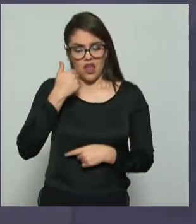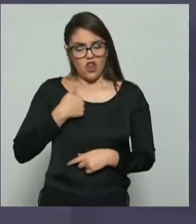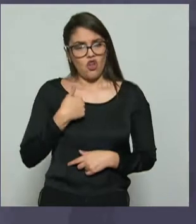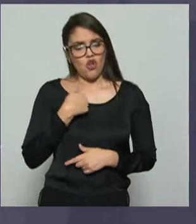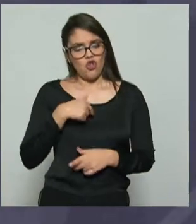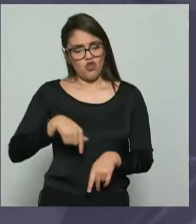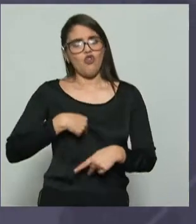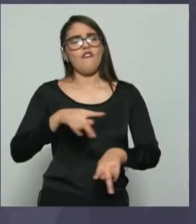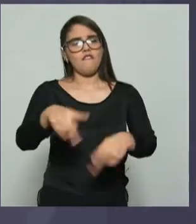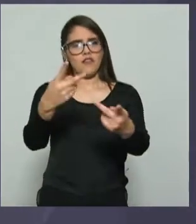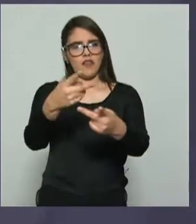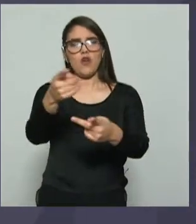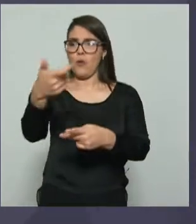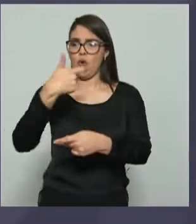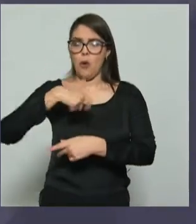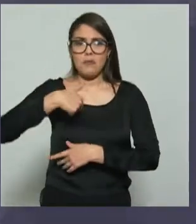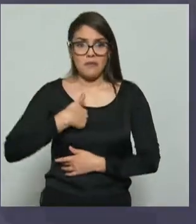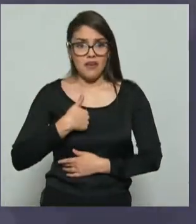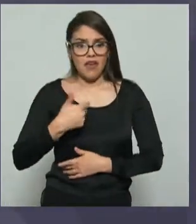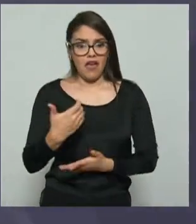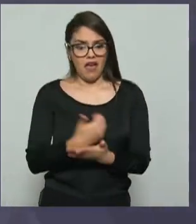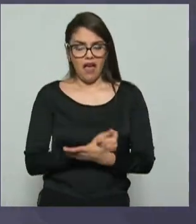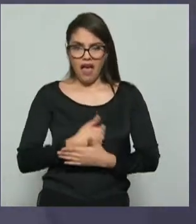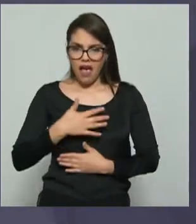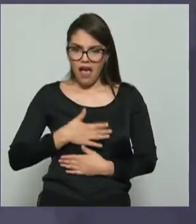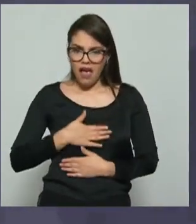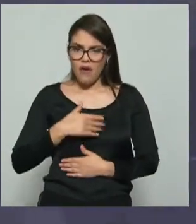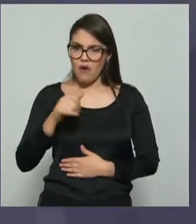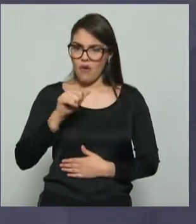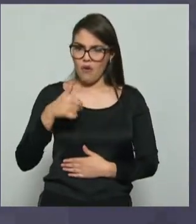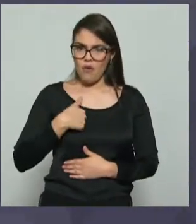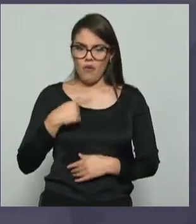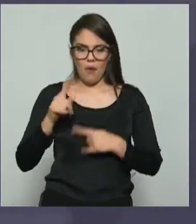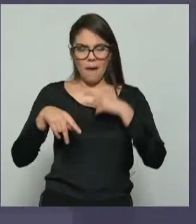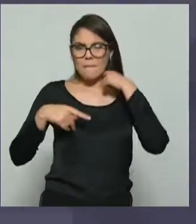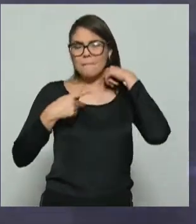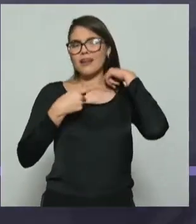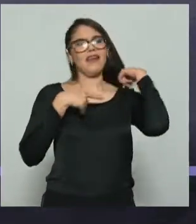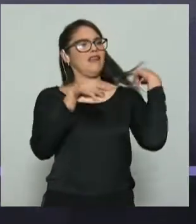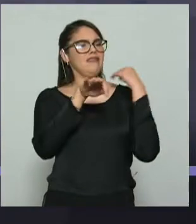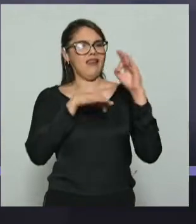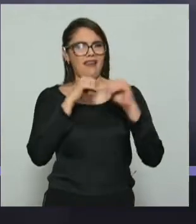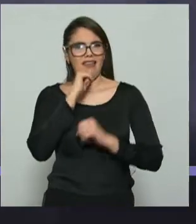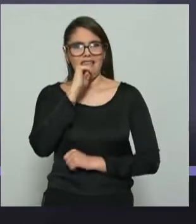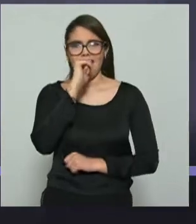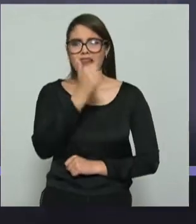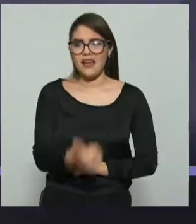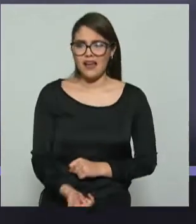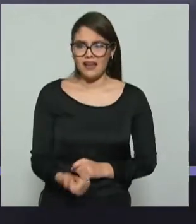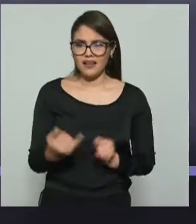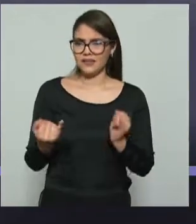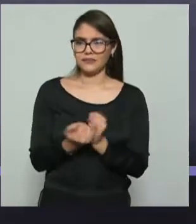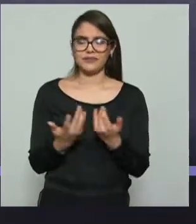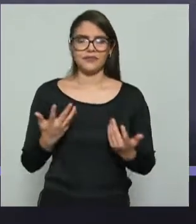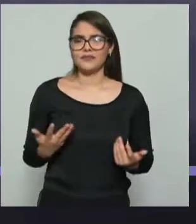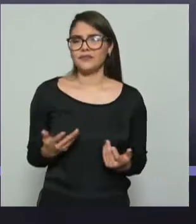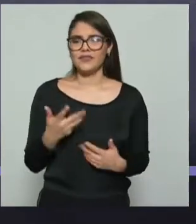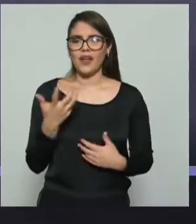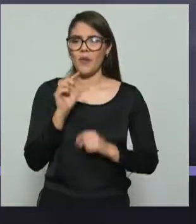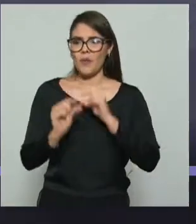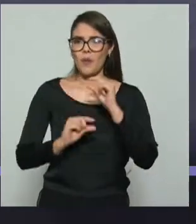Entonces es una doble ganancia a partir de una persona que no está ofertando ese trabajo o que no está en esa condición. Claro. Lo están